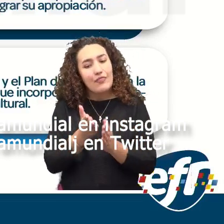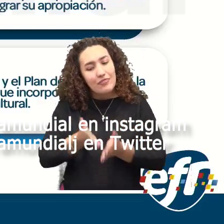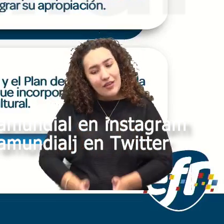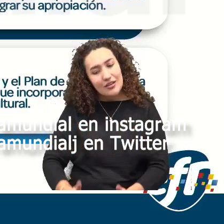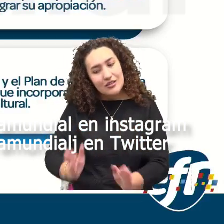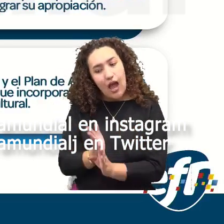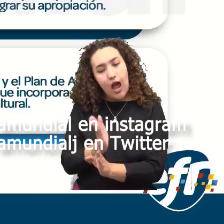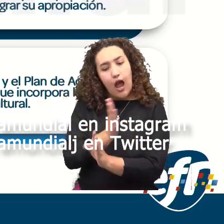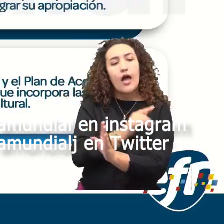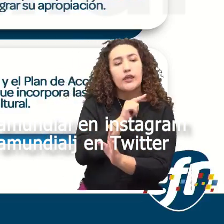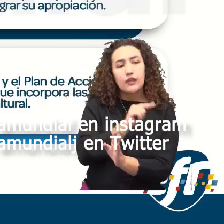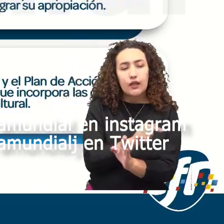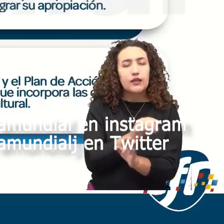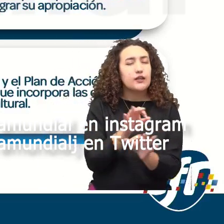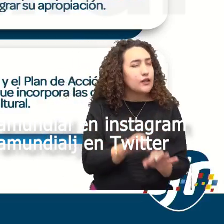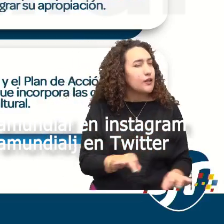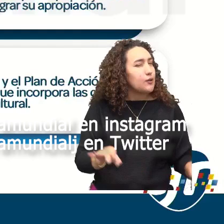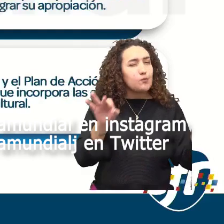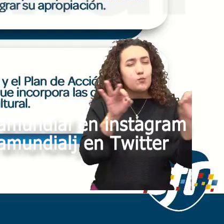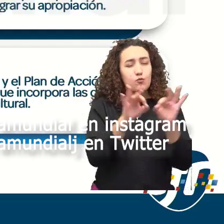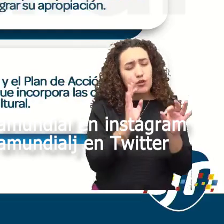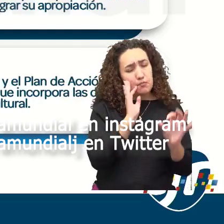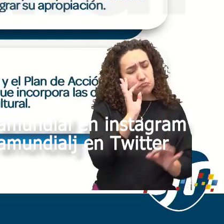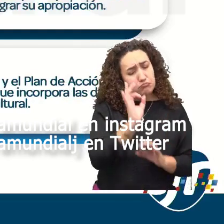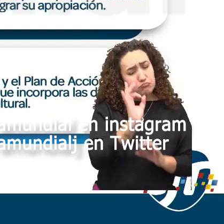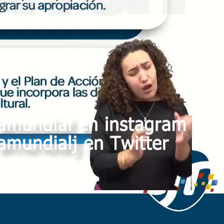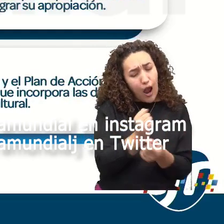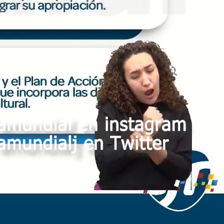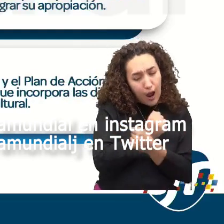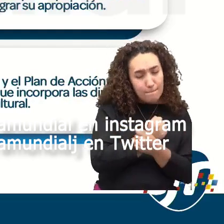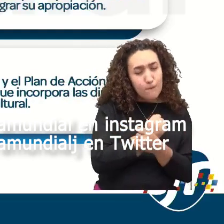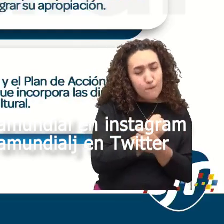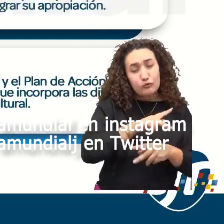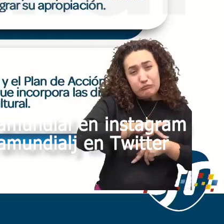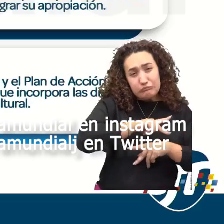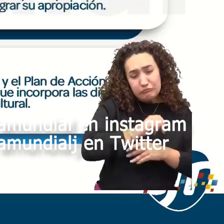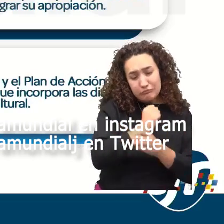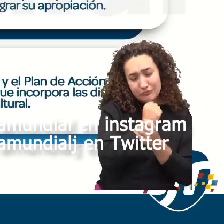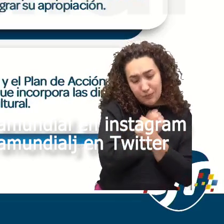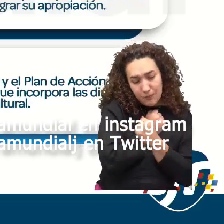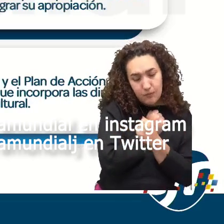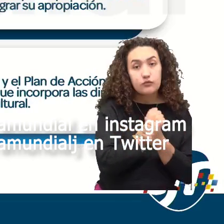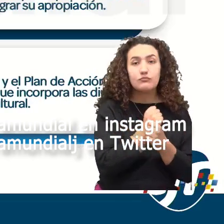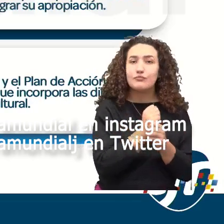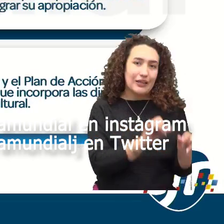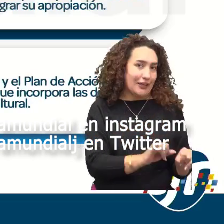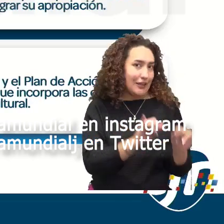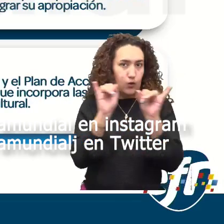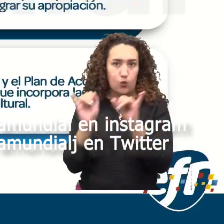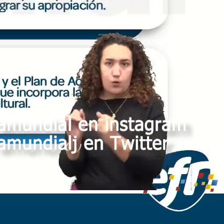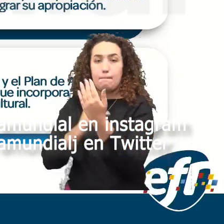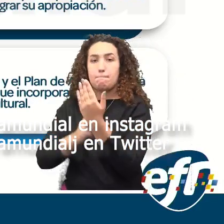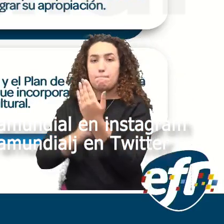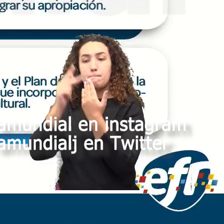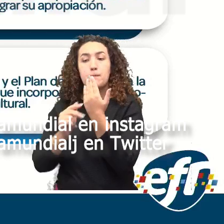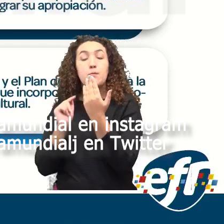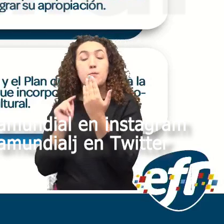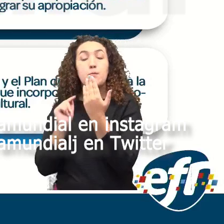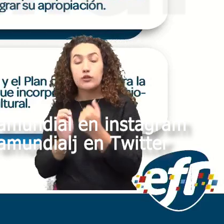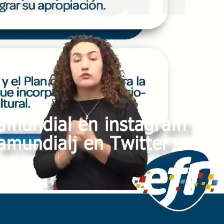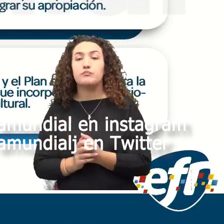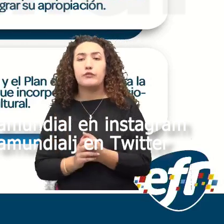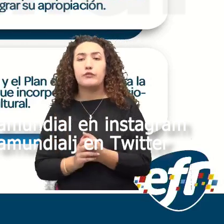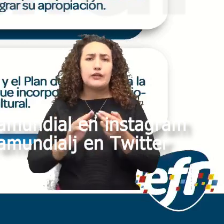niño. En este caso es similar, un proyecto como el nuestro requiere de un relacionamiento positivo con muchos actores para